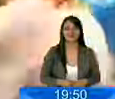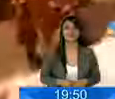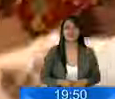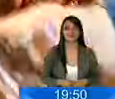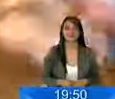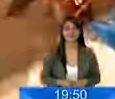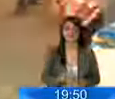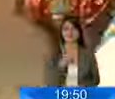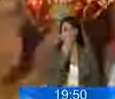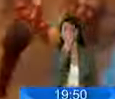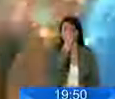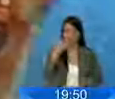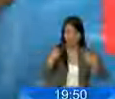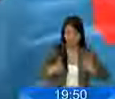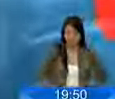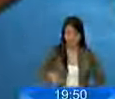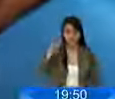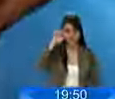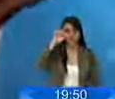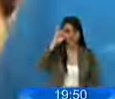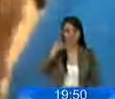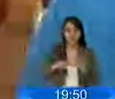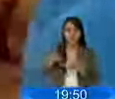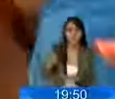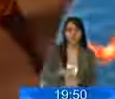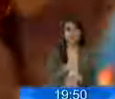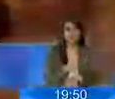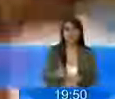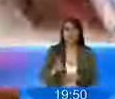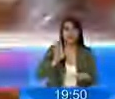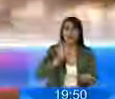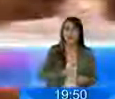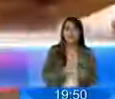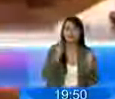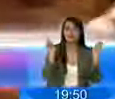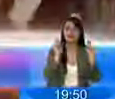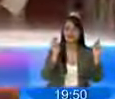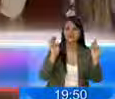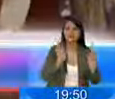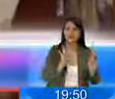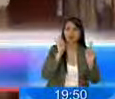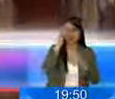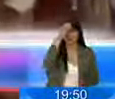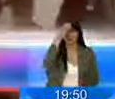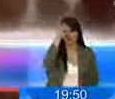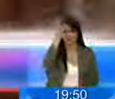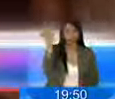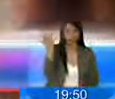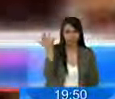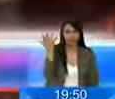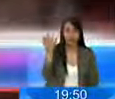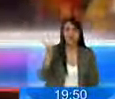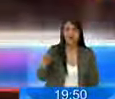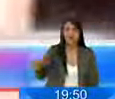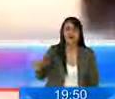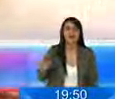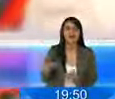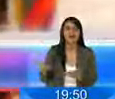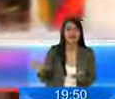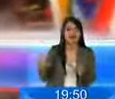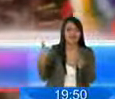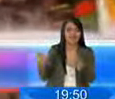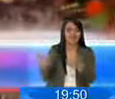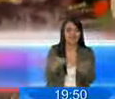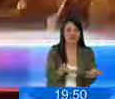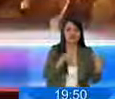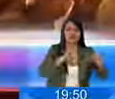La careta y traje de diablo que usan los danzantes es lo que caracteriza a la diablada. Danza que representa el enfrentamiento entre las fuerzas del bien y